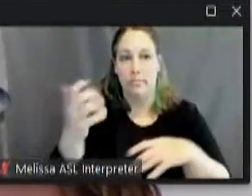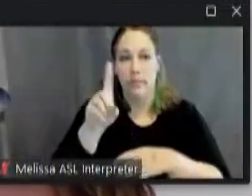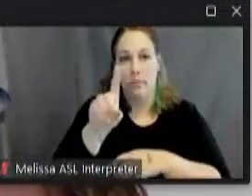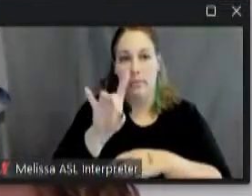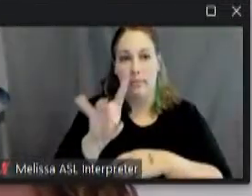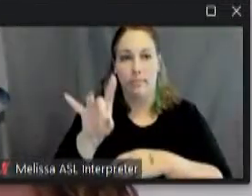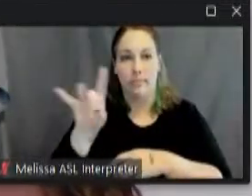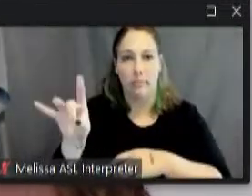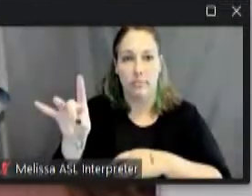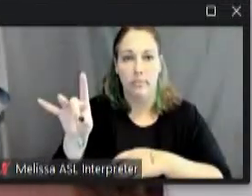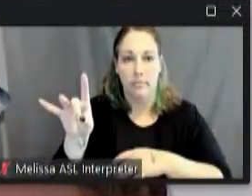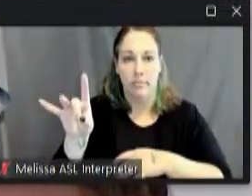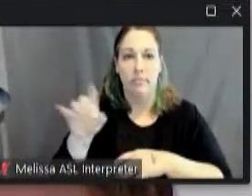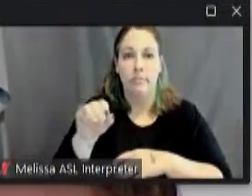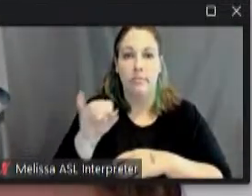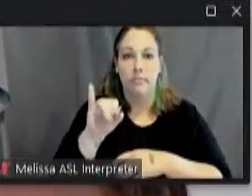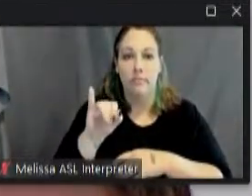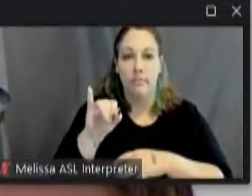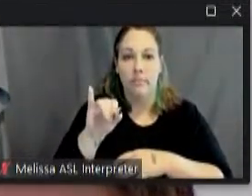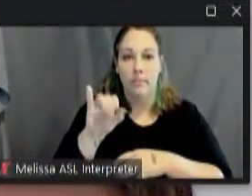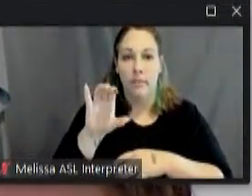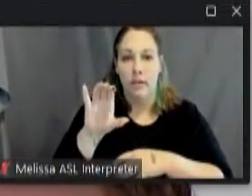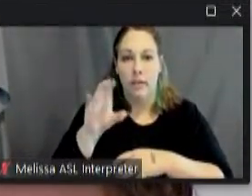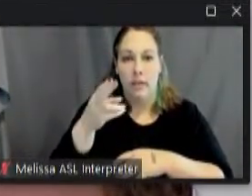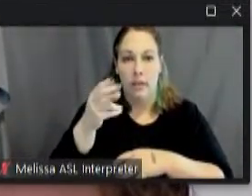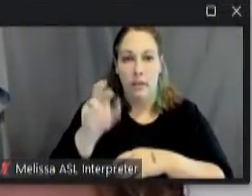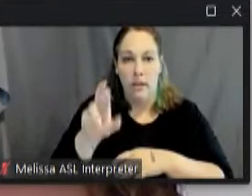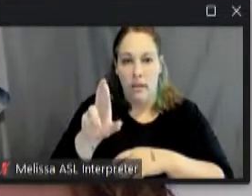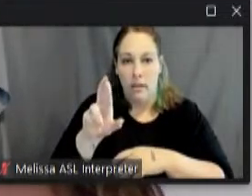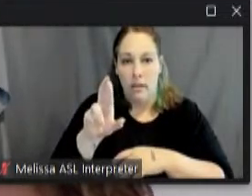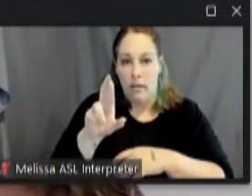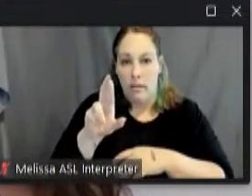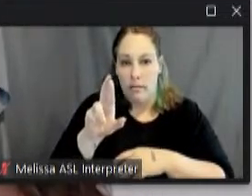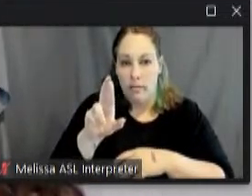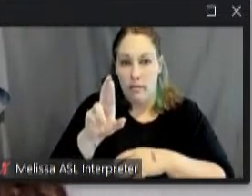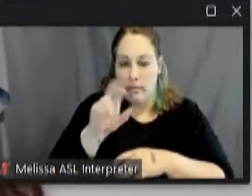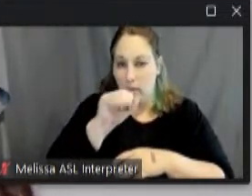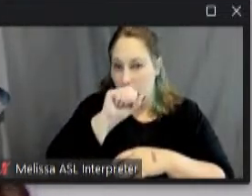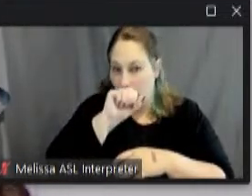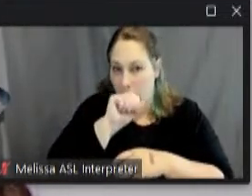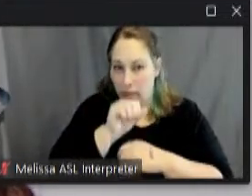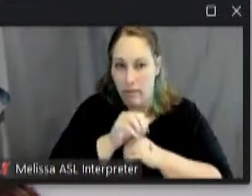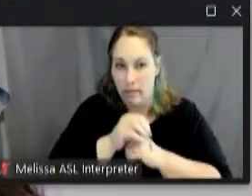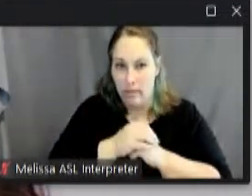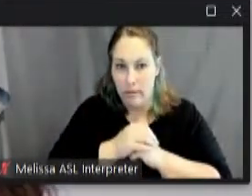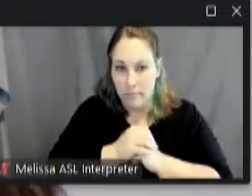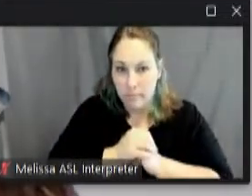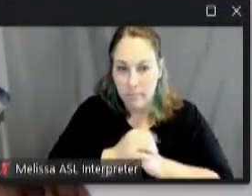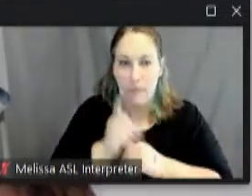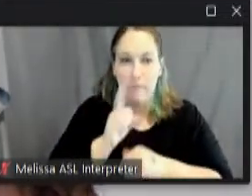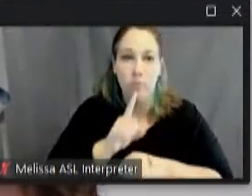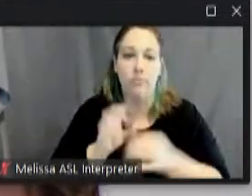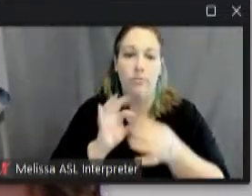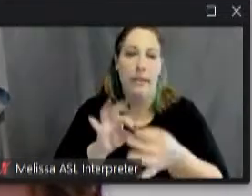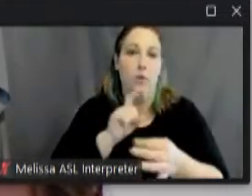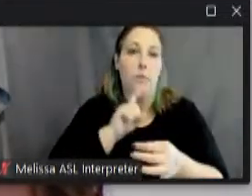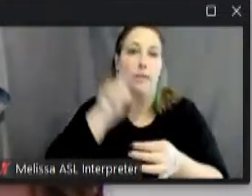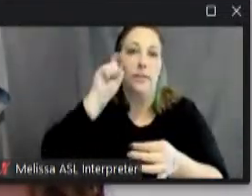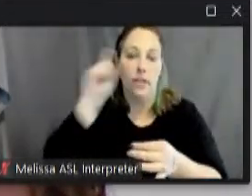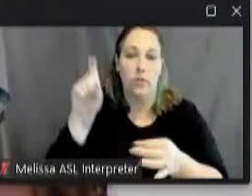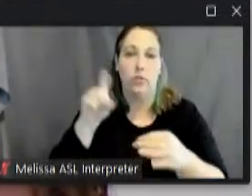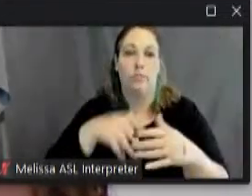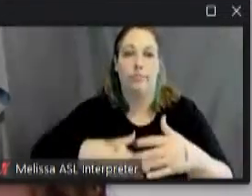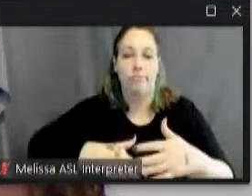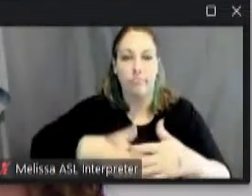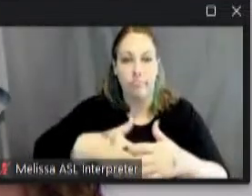convocatoria a la audiencia temática sobre derechos sexuales y reproductivos de niñas y niños con discapacidad en Honduras,